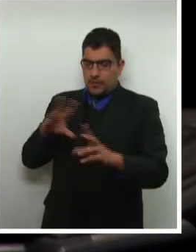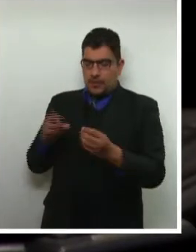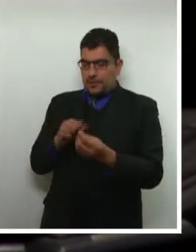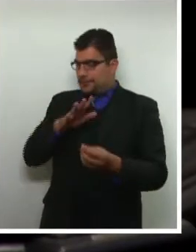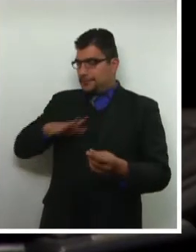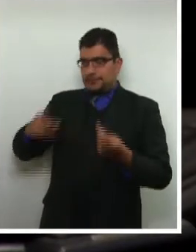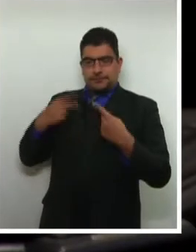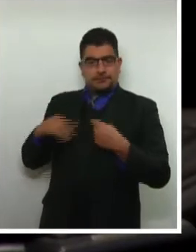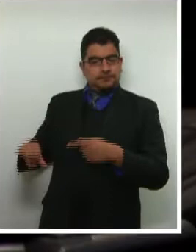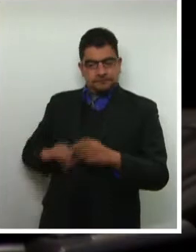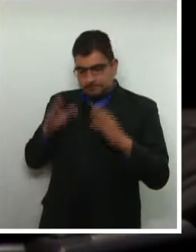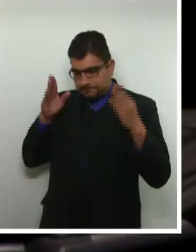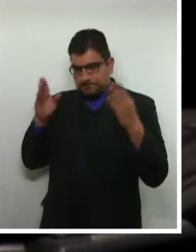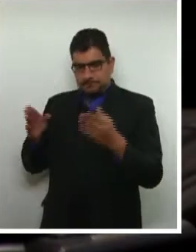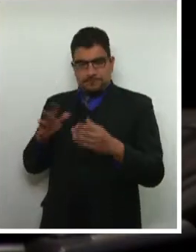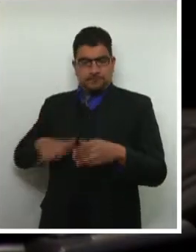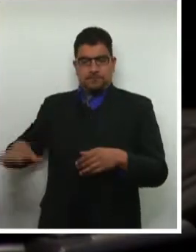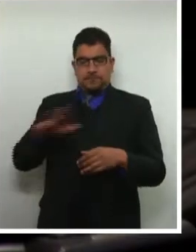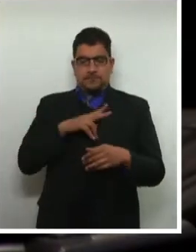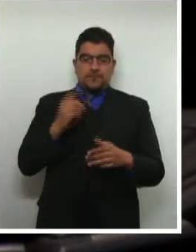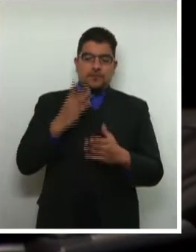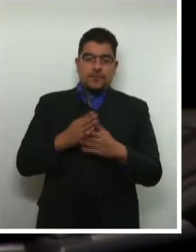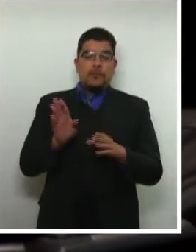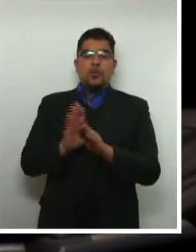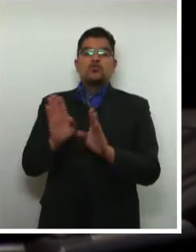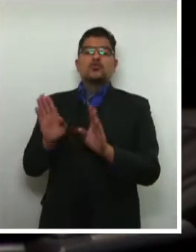general. No se trata del cuidado de